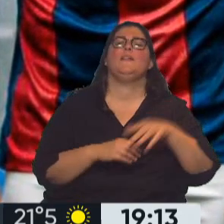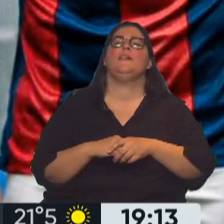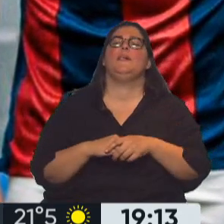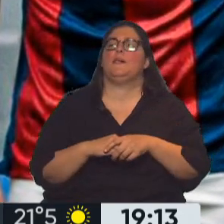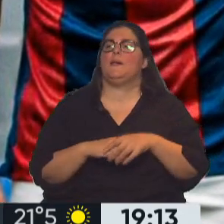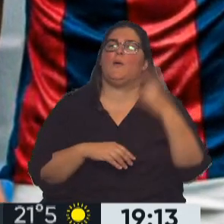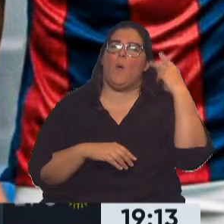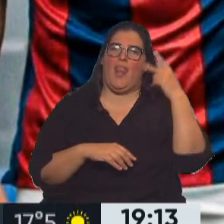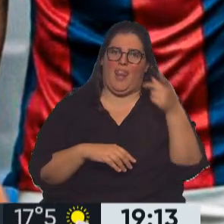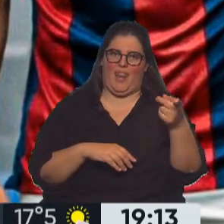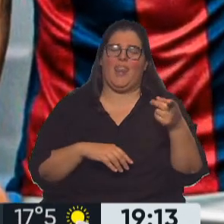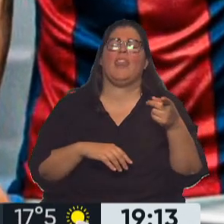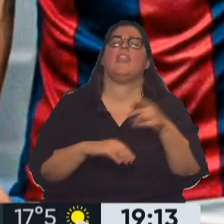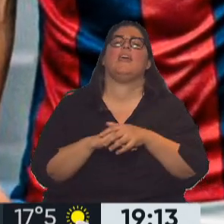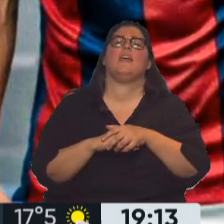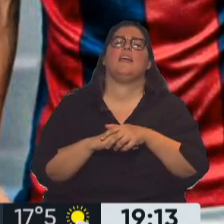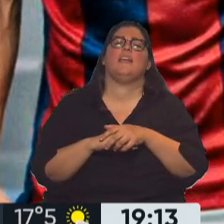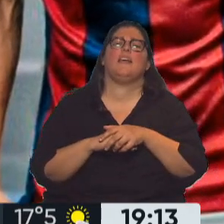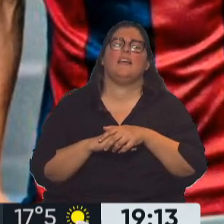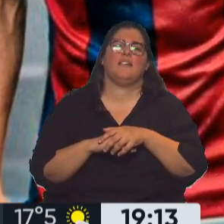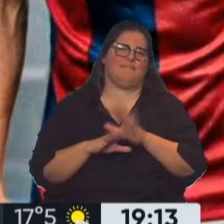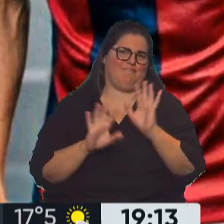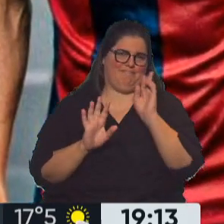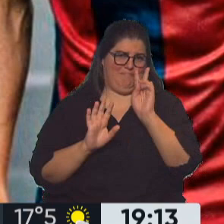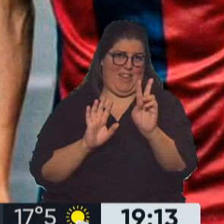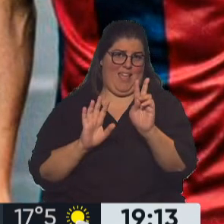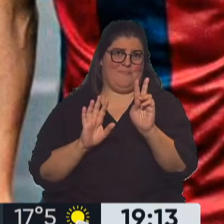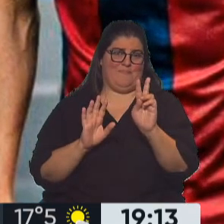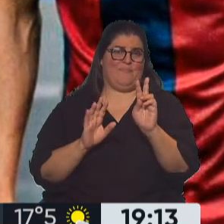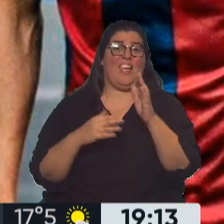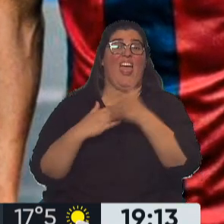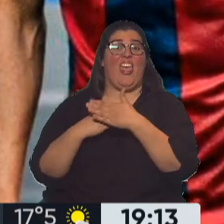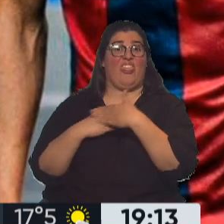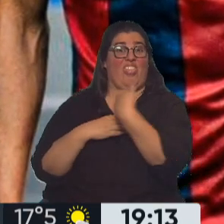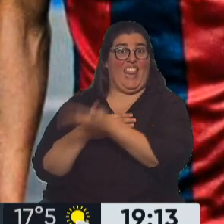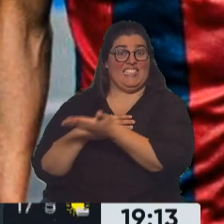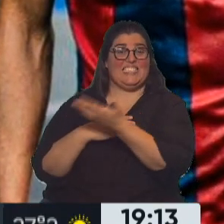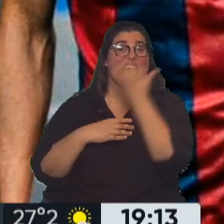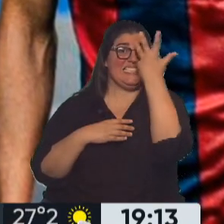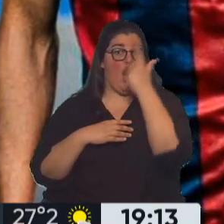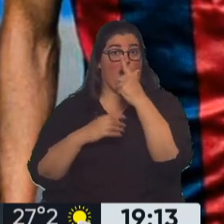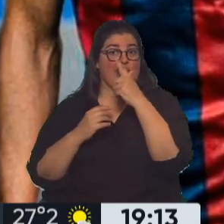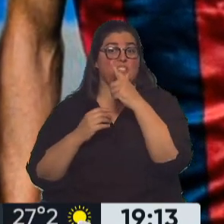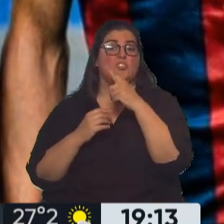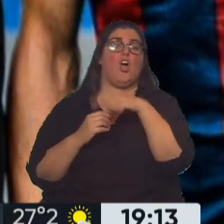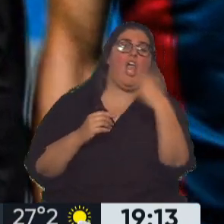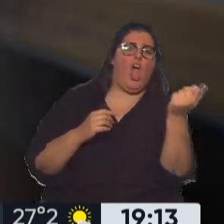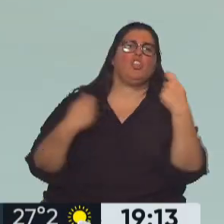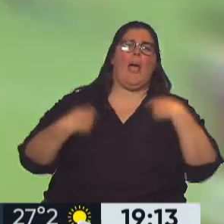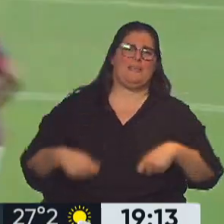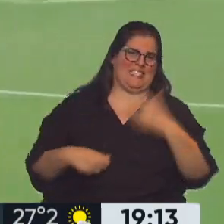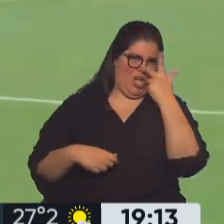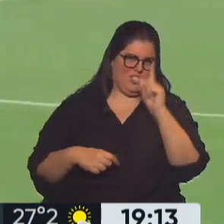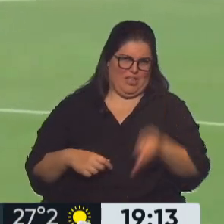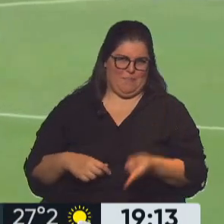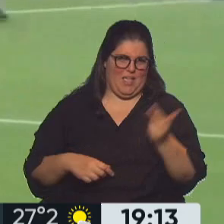escucha no escuch esta historia los de El de la derecha es de San Lorenzo y el otro tiene la camiseta San Lorenzo tambi jugó